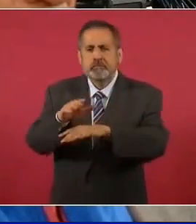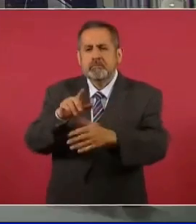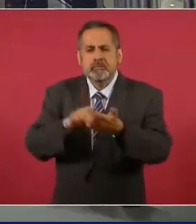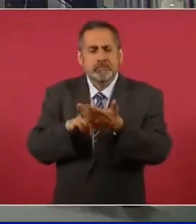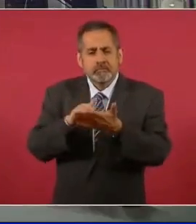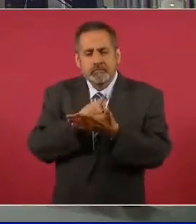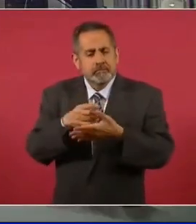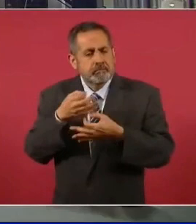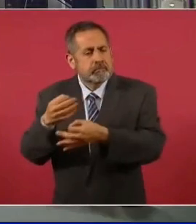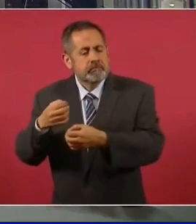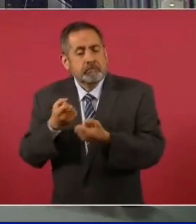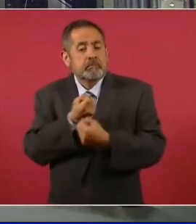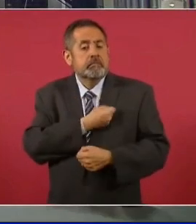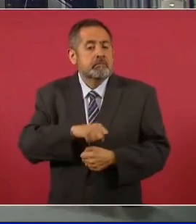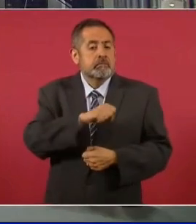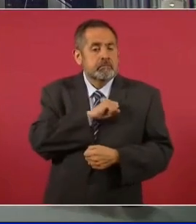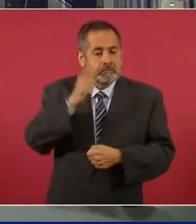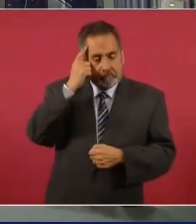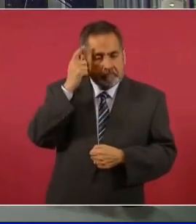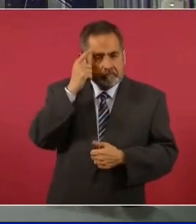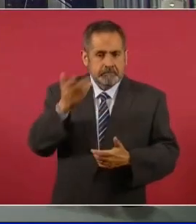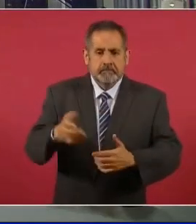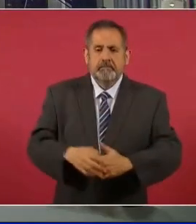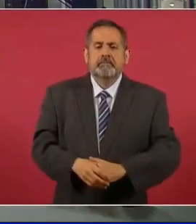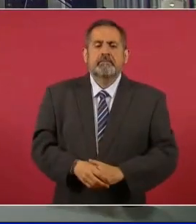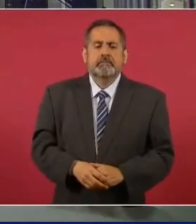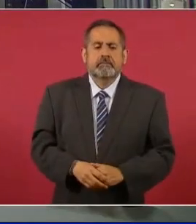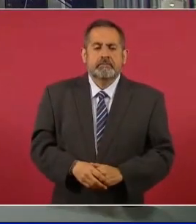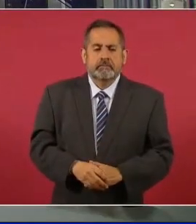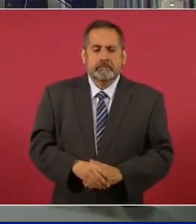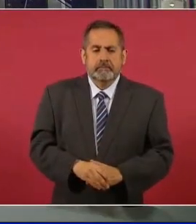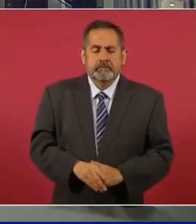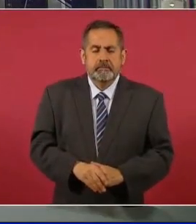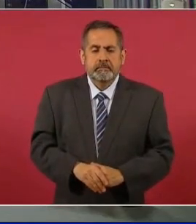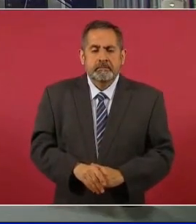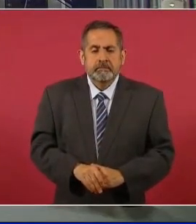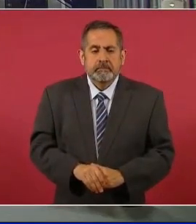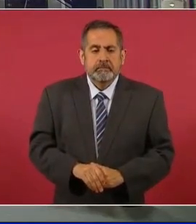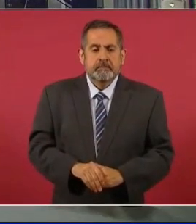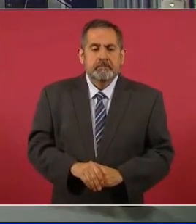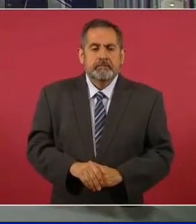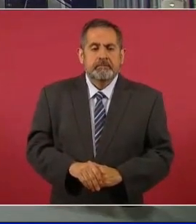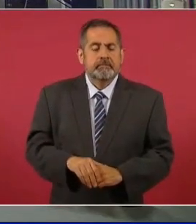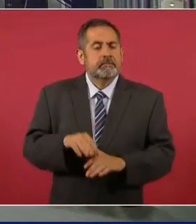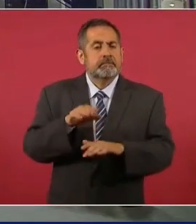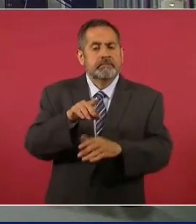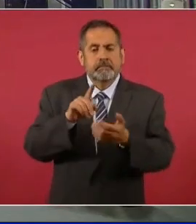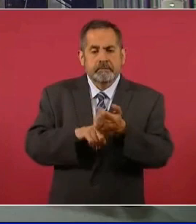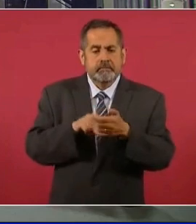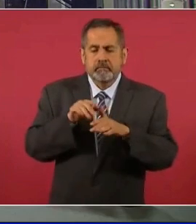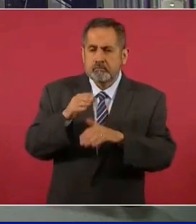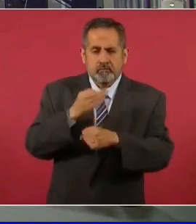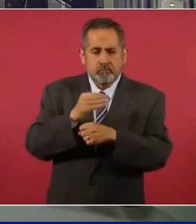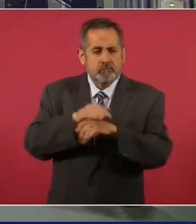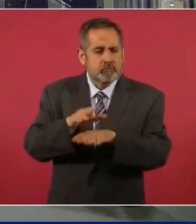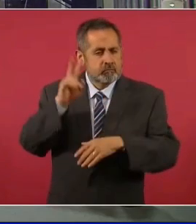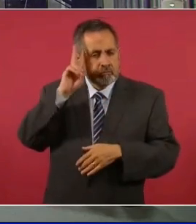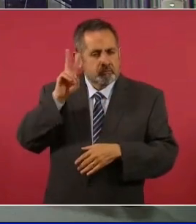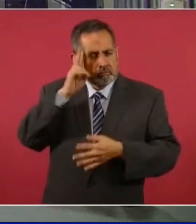y la Salud Mental eso sería todo gracias Sí este básicamente son adicciones